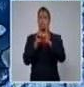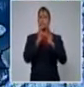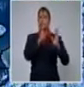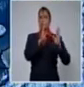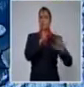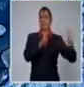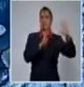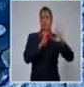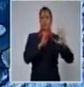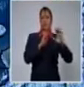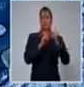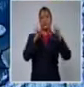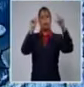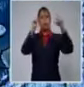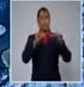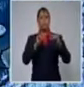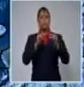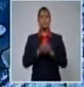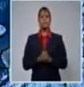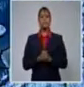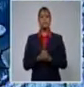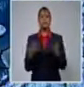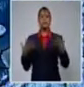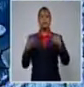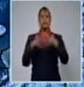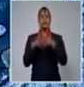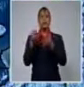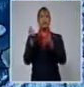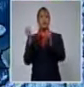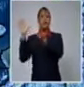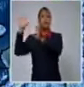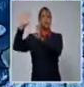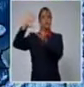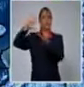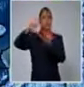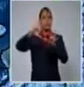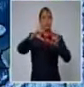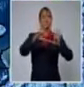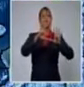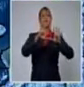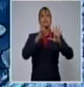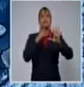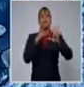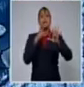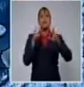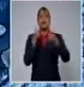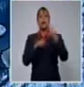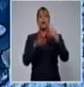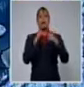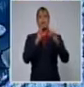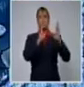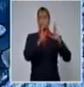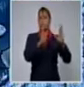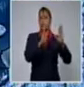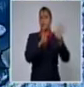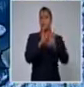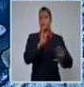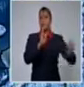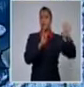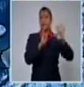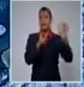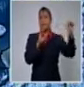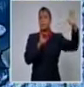costa norte del occidente del país, relacionado con el transporte de nublados bajos en el flujo del nordeste. Influye en las regiones occidentales y central una masa de aire seca